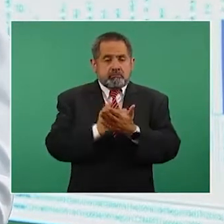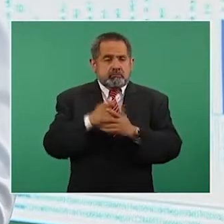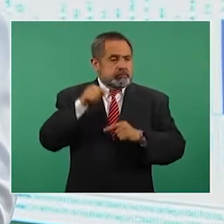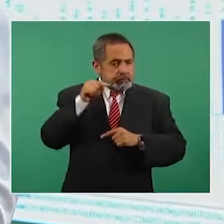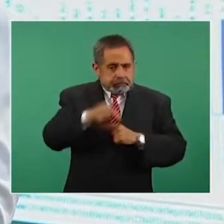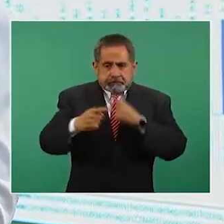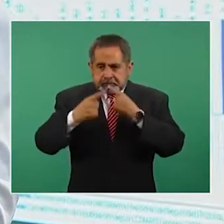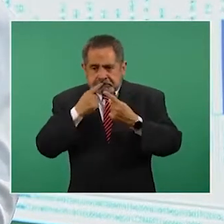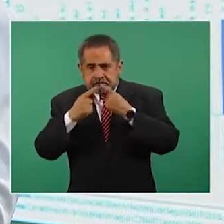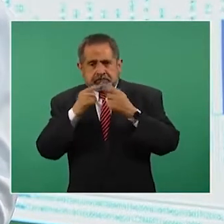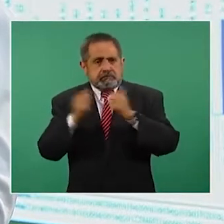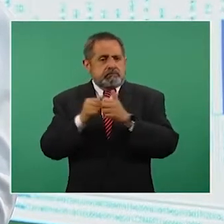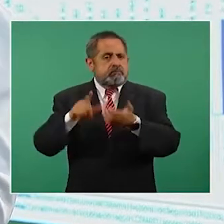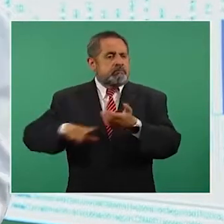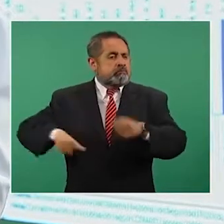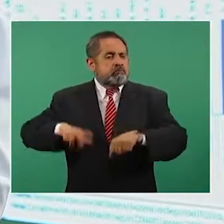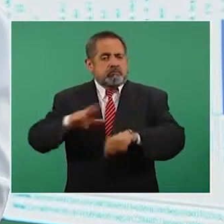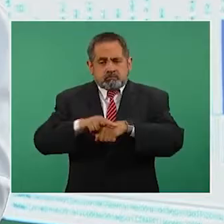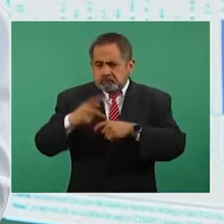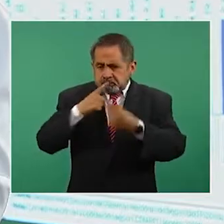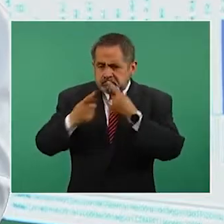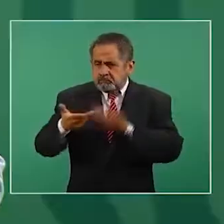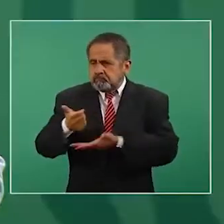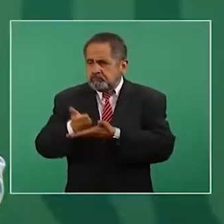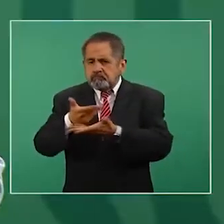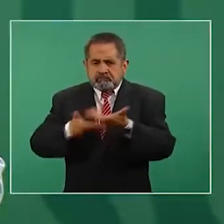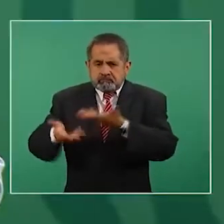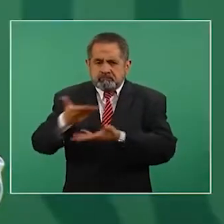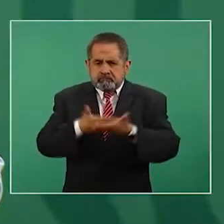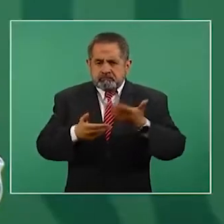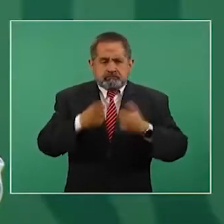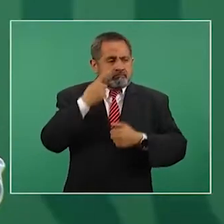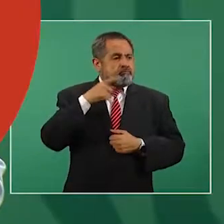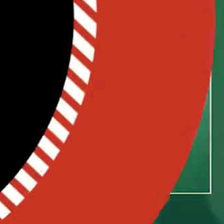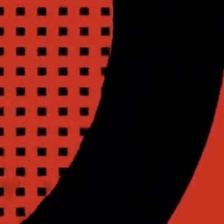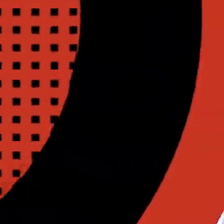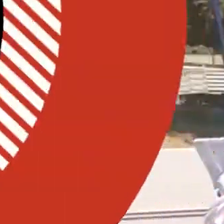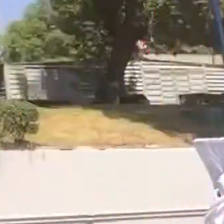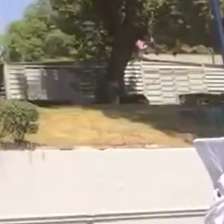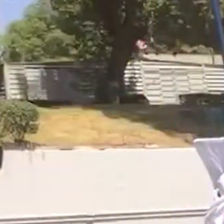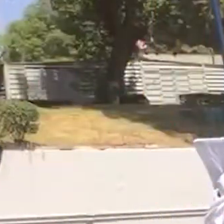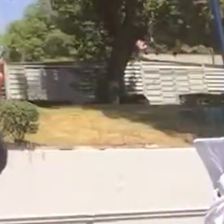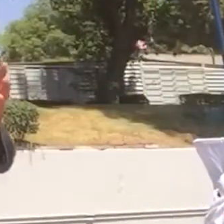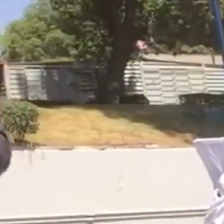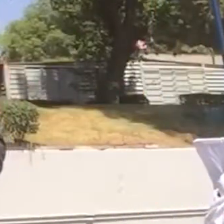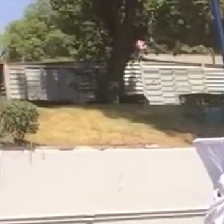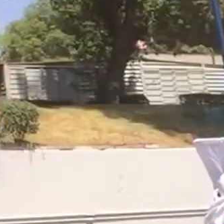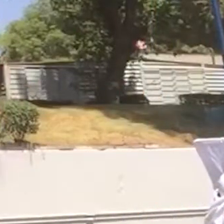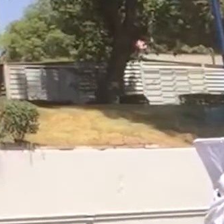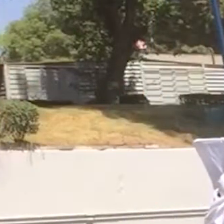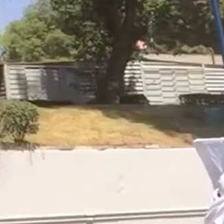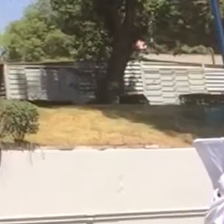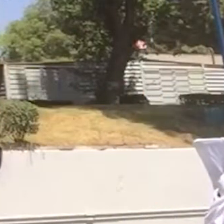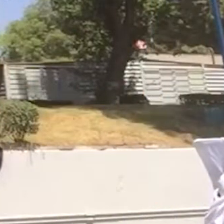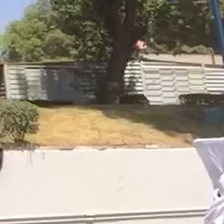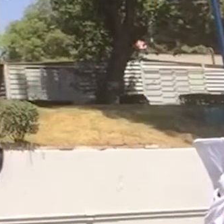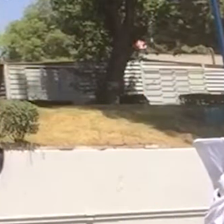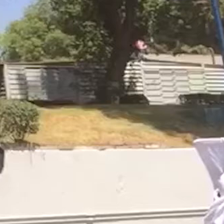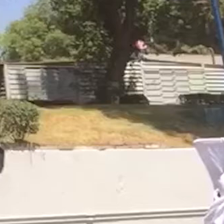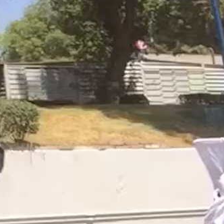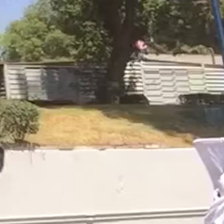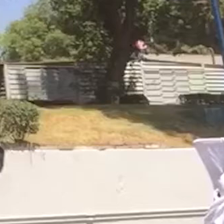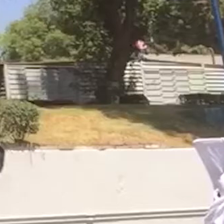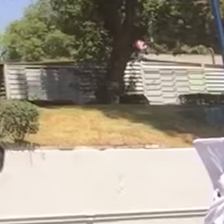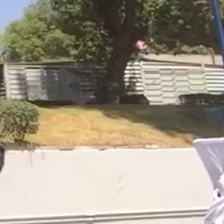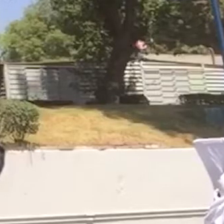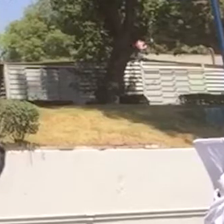el diálogo con los gobernadores para contribuir a la construcción de la paz. Y en preguntas de la conferencia matutina, el presidente